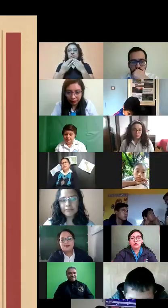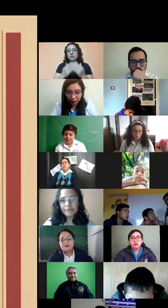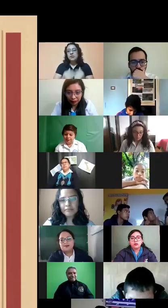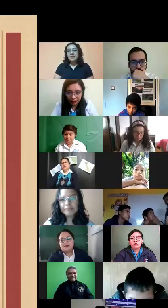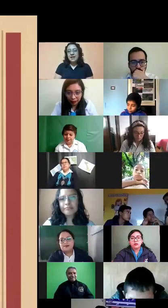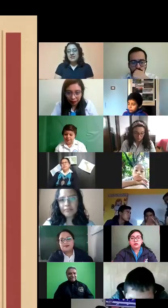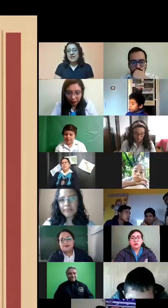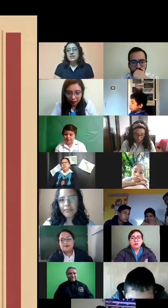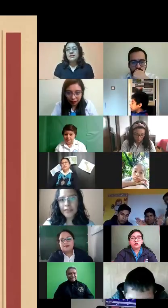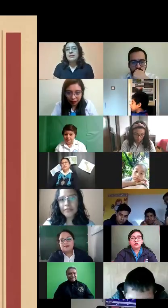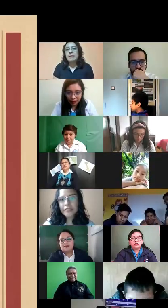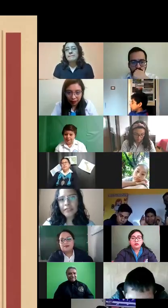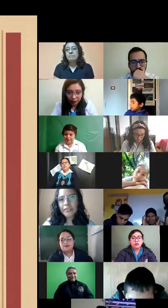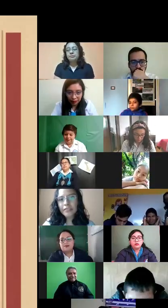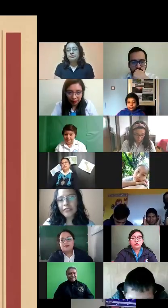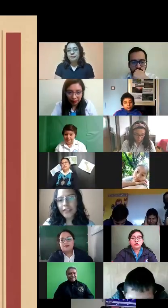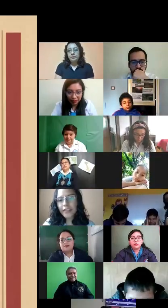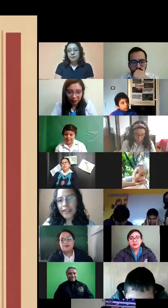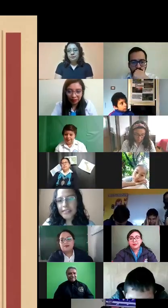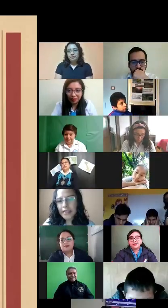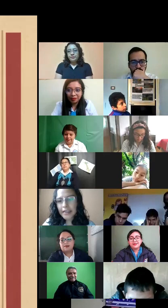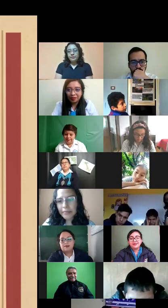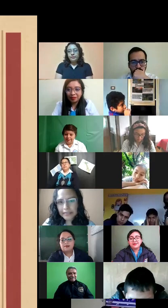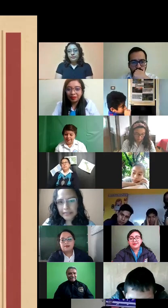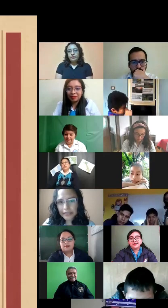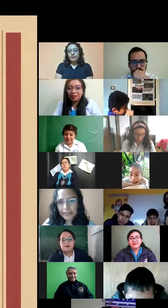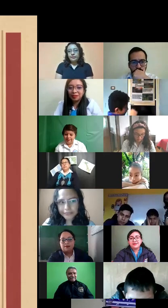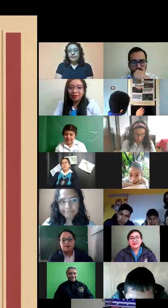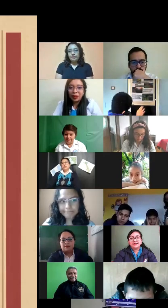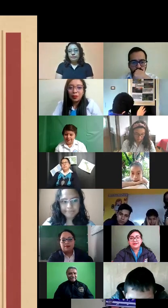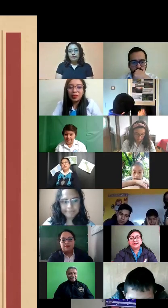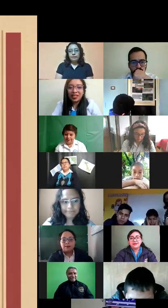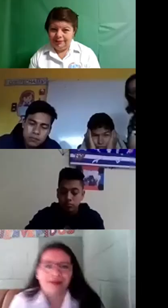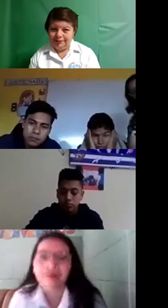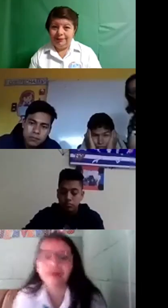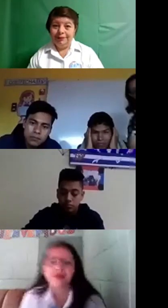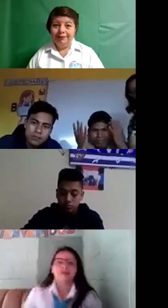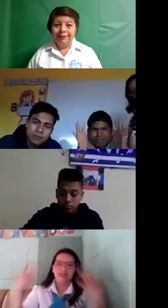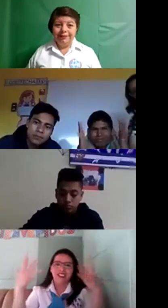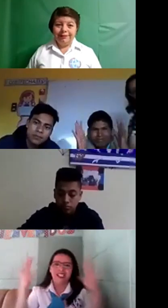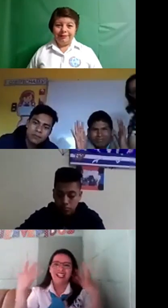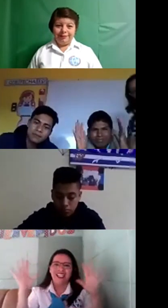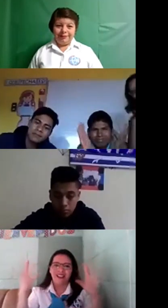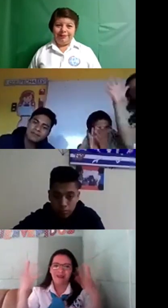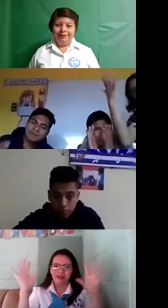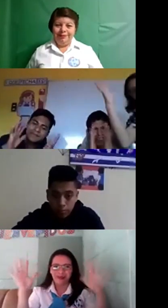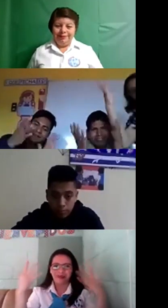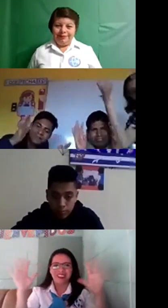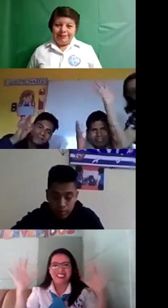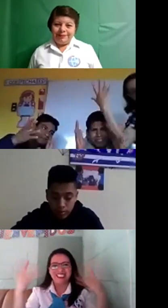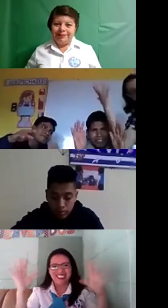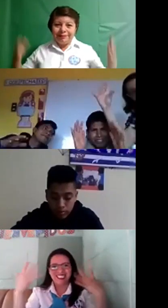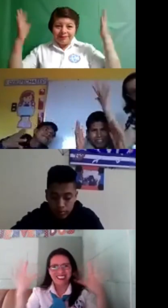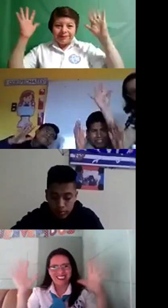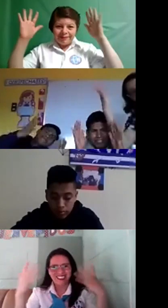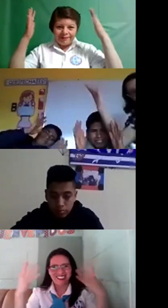adelante. Muchas gracias. Finaliza la presentación. Muchas gracias, profesor Marco Antonio, por este